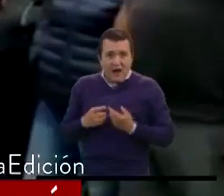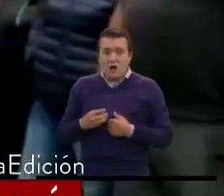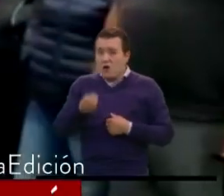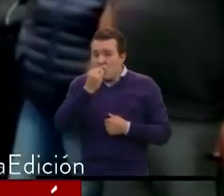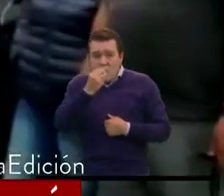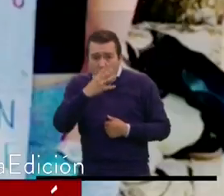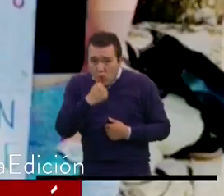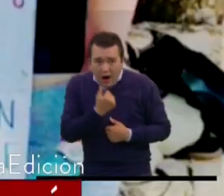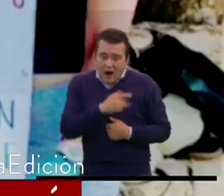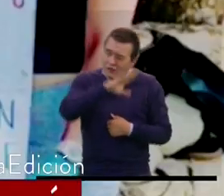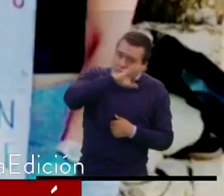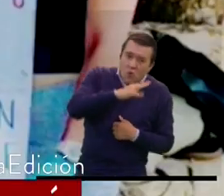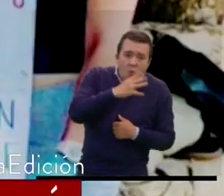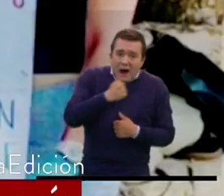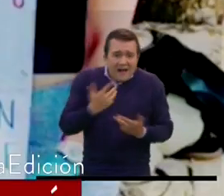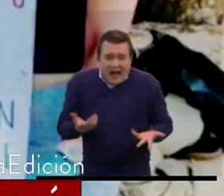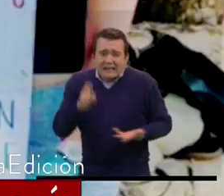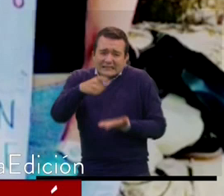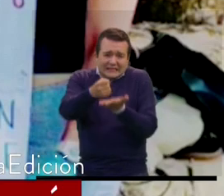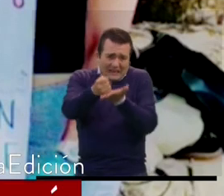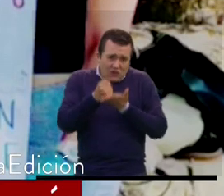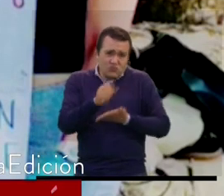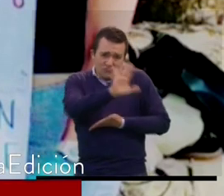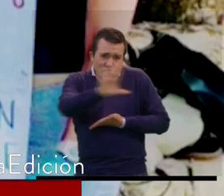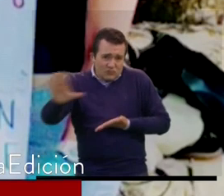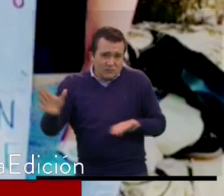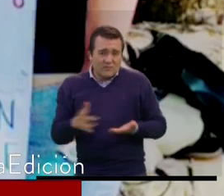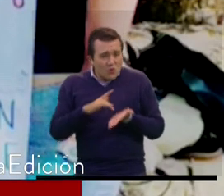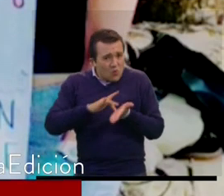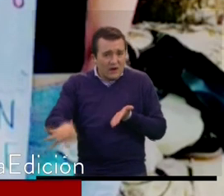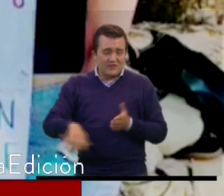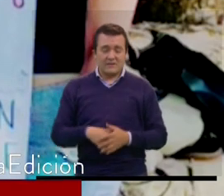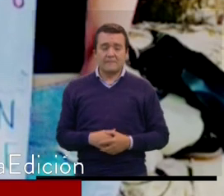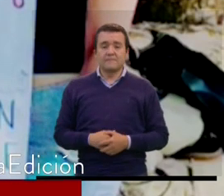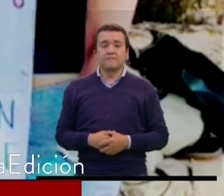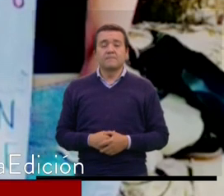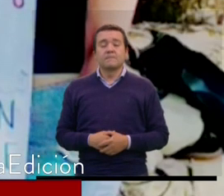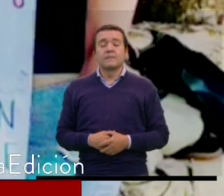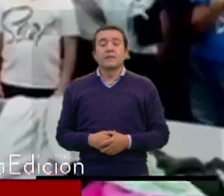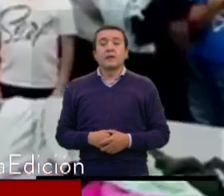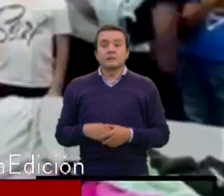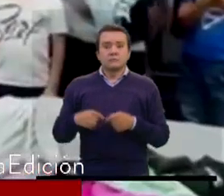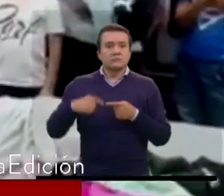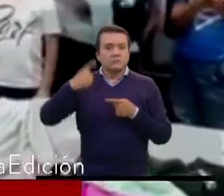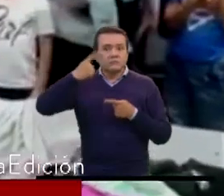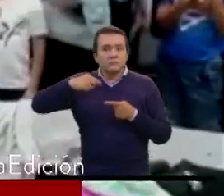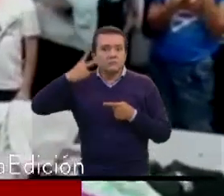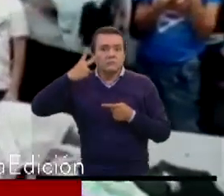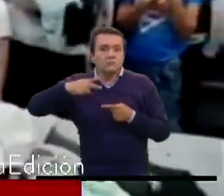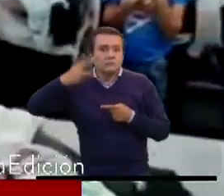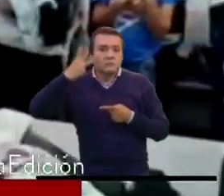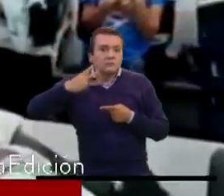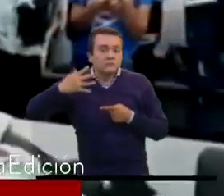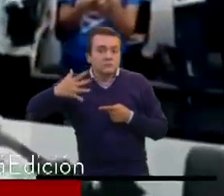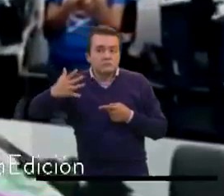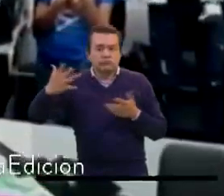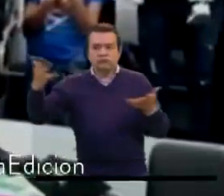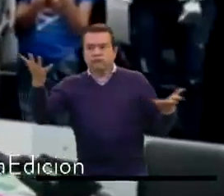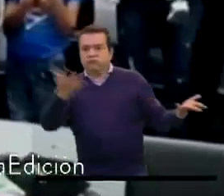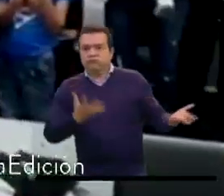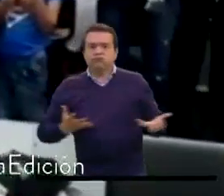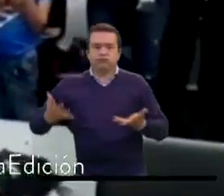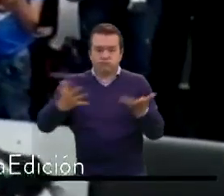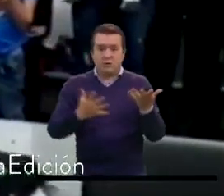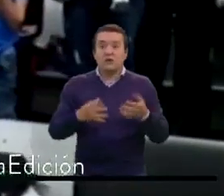ayuda urgentemente. Con el paso de los días, la zozobra aumenta. Según Migración Colombia, 4.723 colombianos